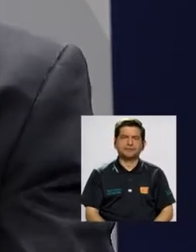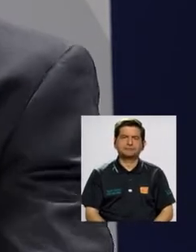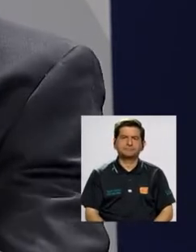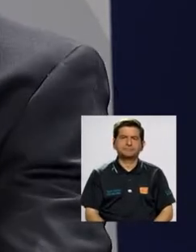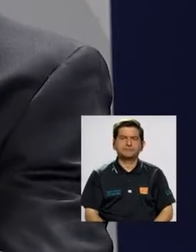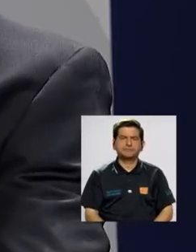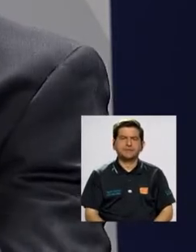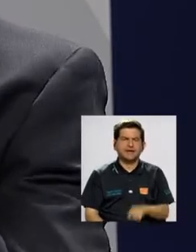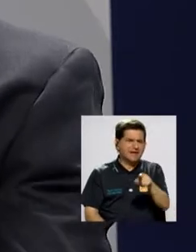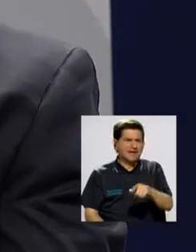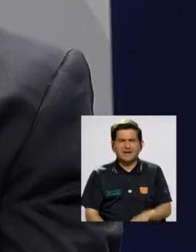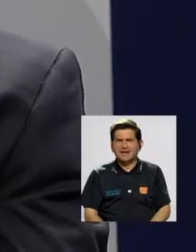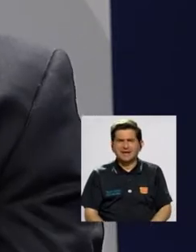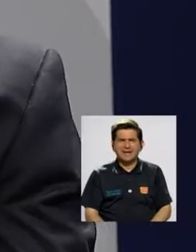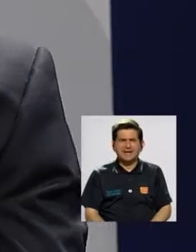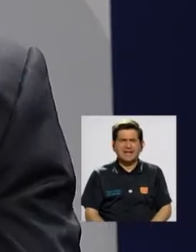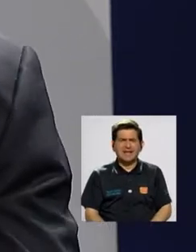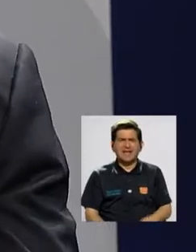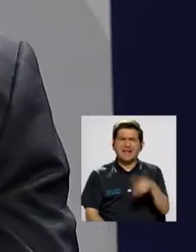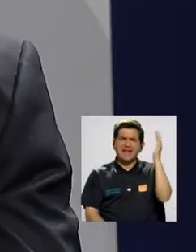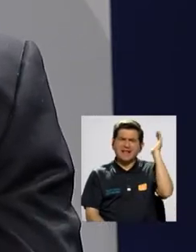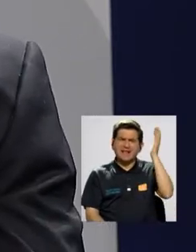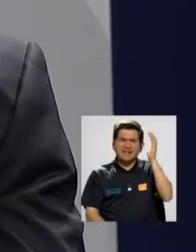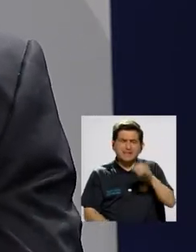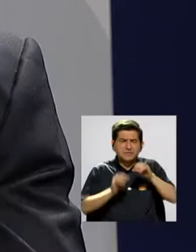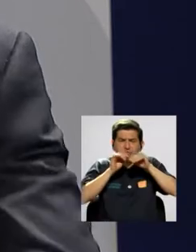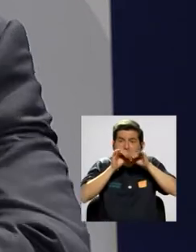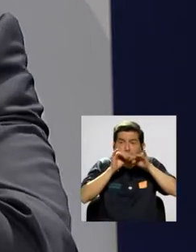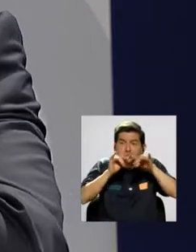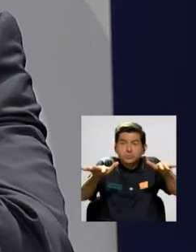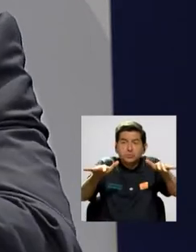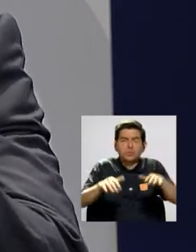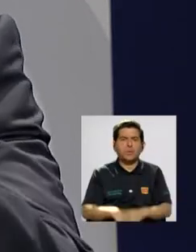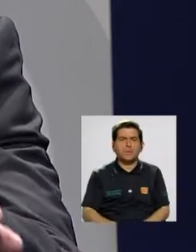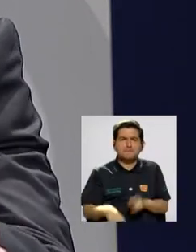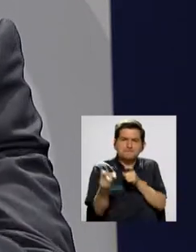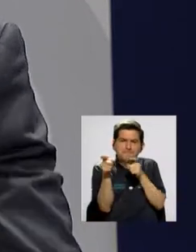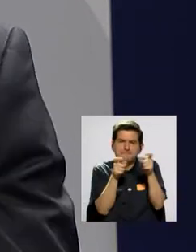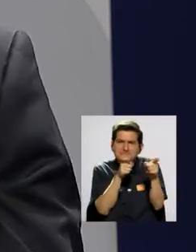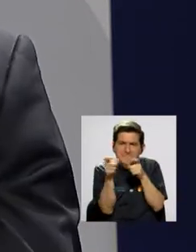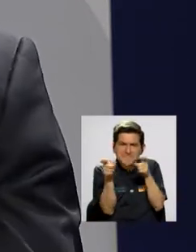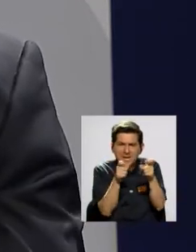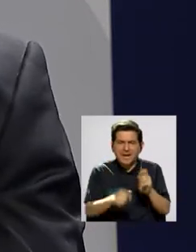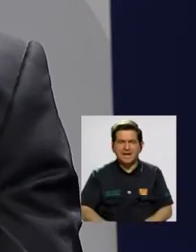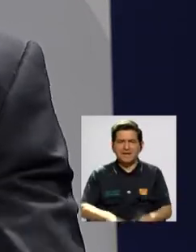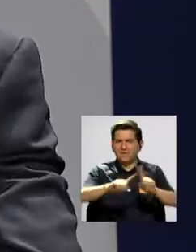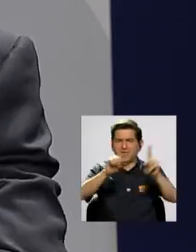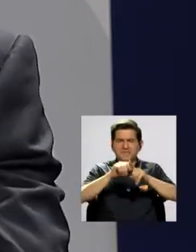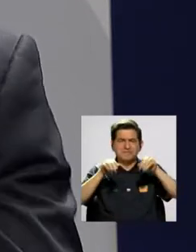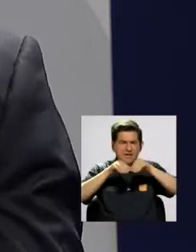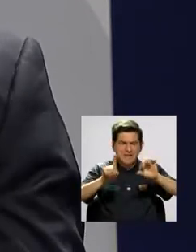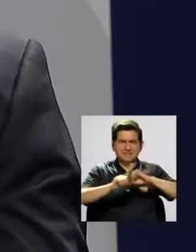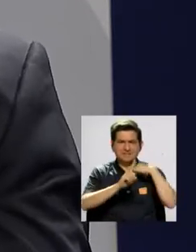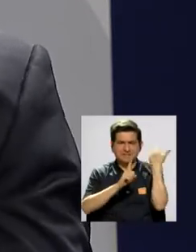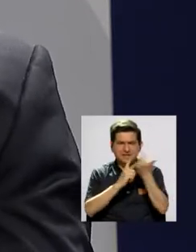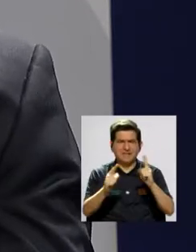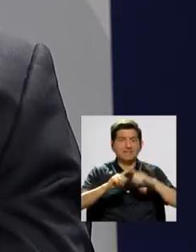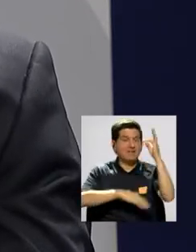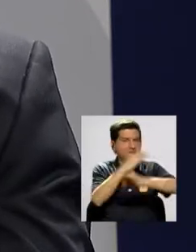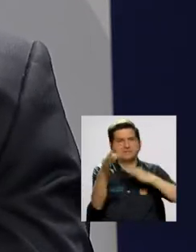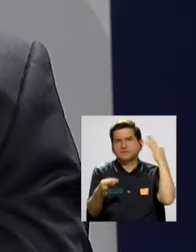la virulencia discursiva, el manejo que se ha dado en redes de la más diversa